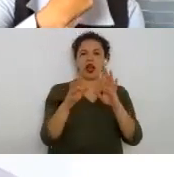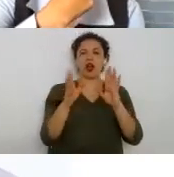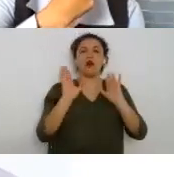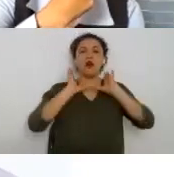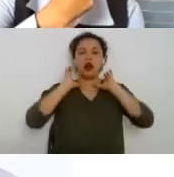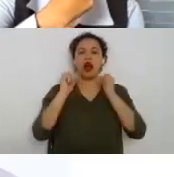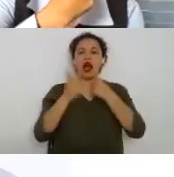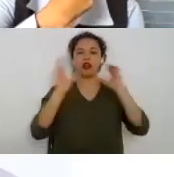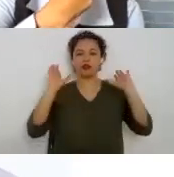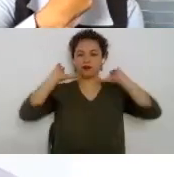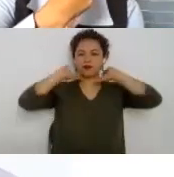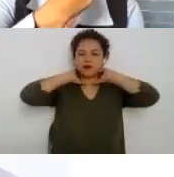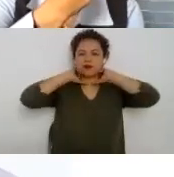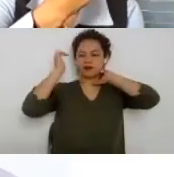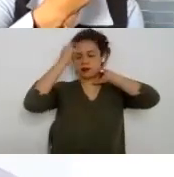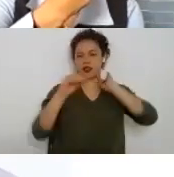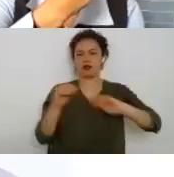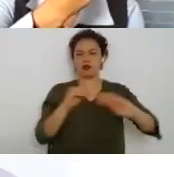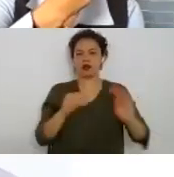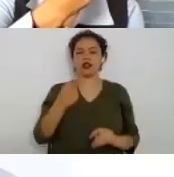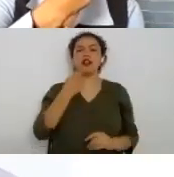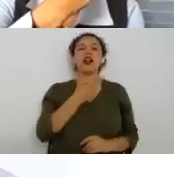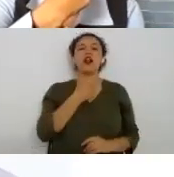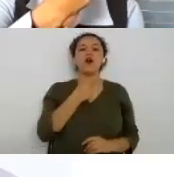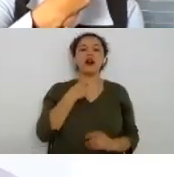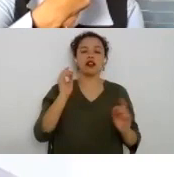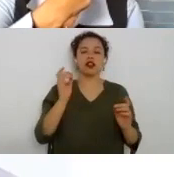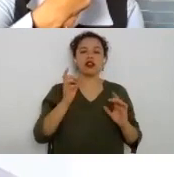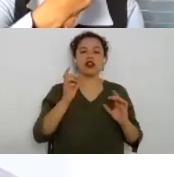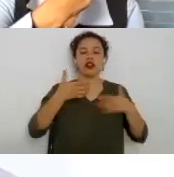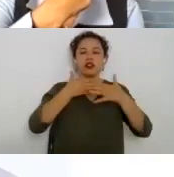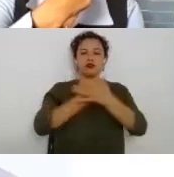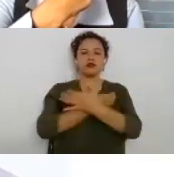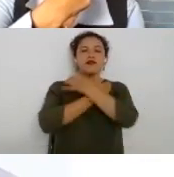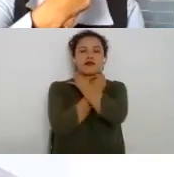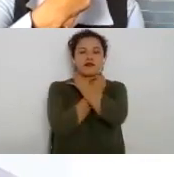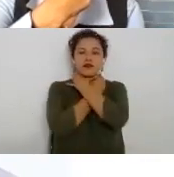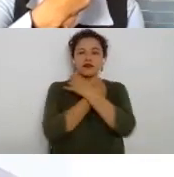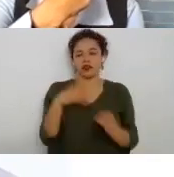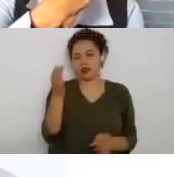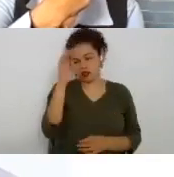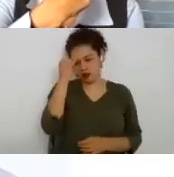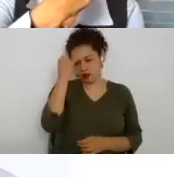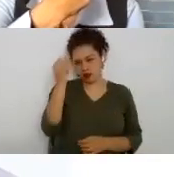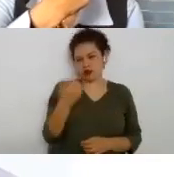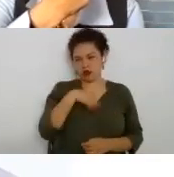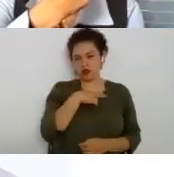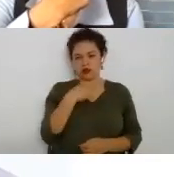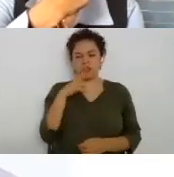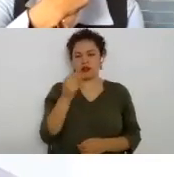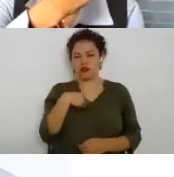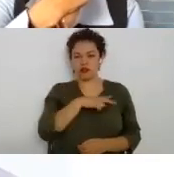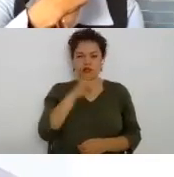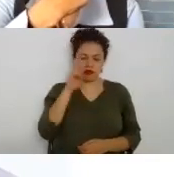inmovilizar lo que es el cuello, que son los collarines, que imagino que en algún punto, si no los hemos ocupado, los hemos visto o de